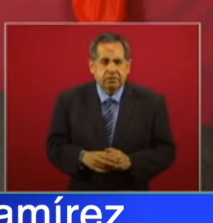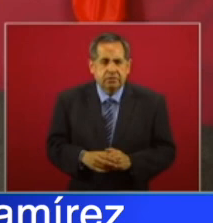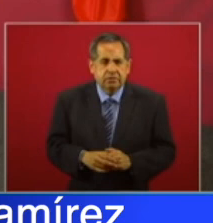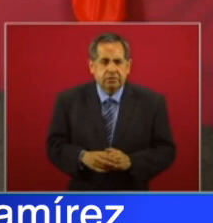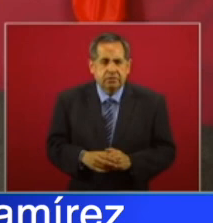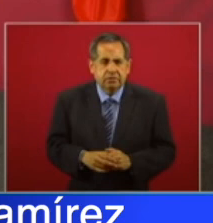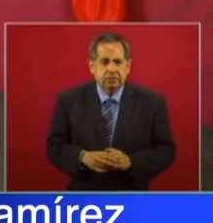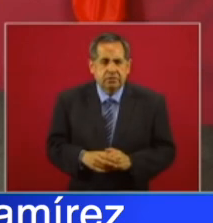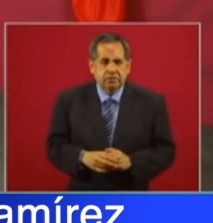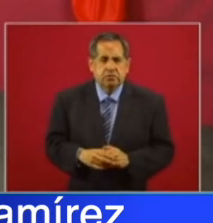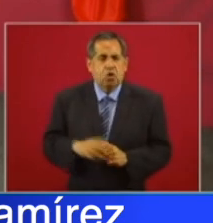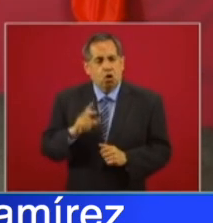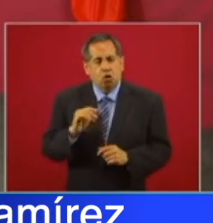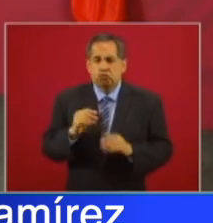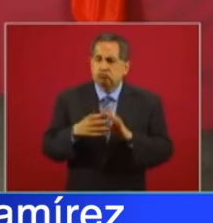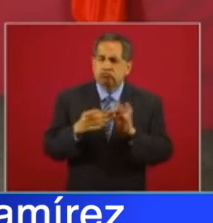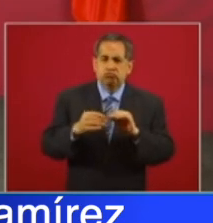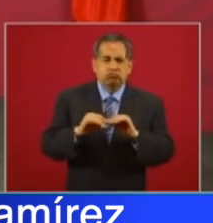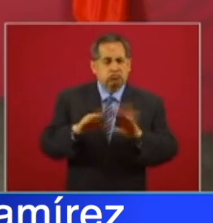qué fue lo que comentó.